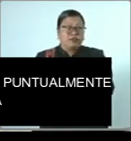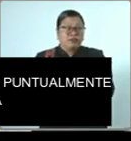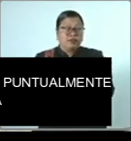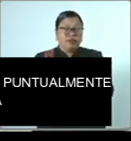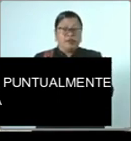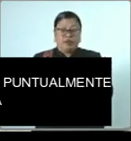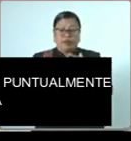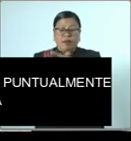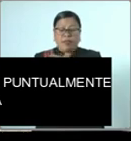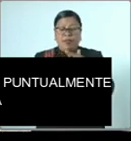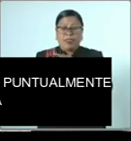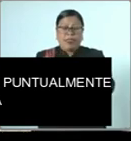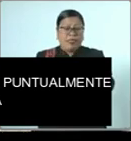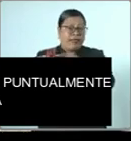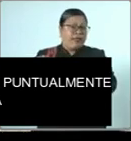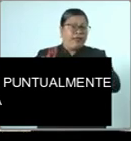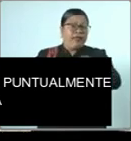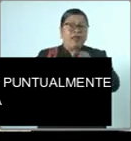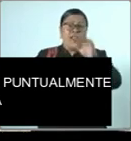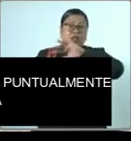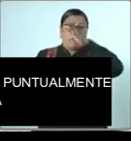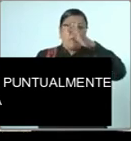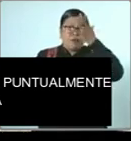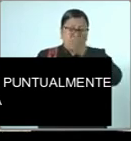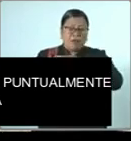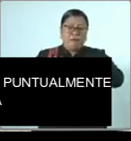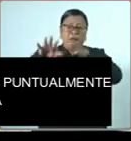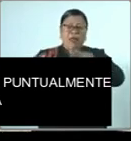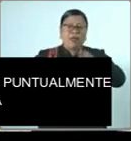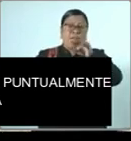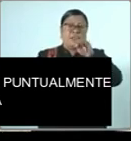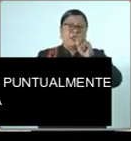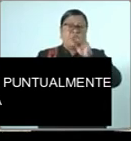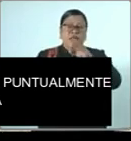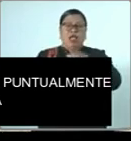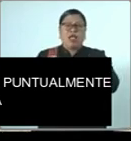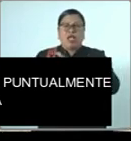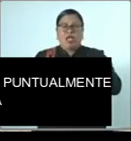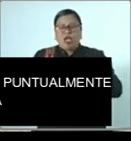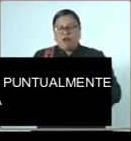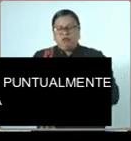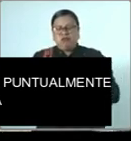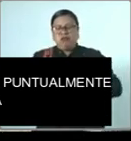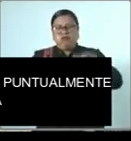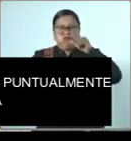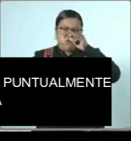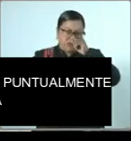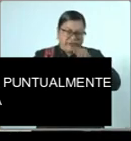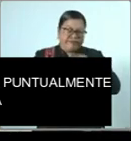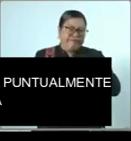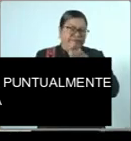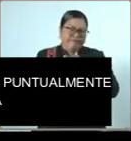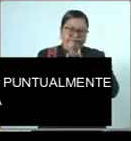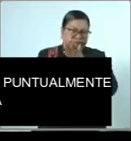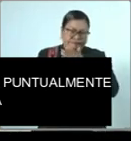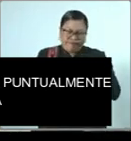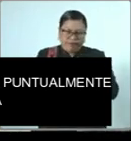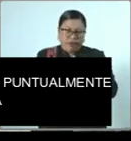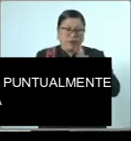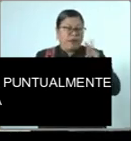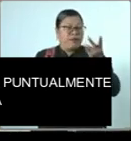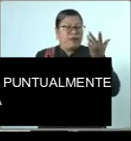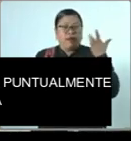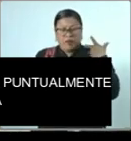en la carretera que conduce a Loma Bonita, Playa Vicente fue afectado por el crecimiento del paso de manera temporal. En la cuenca del